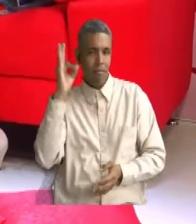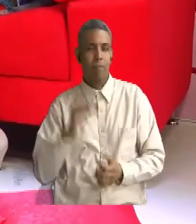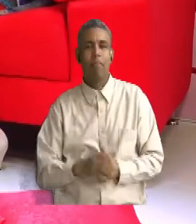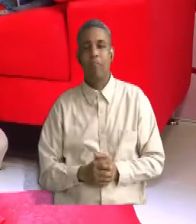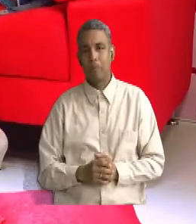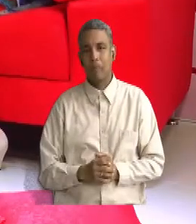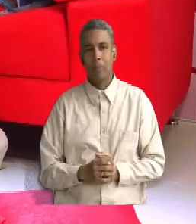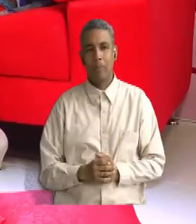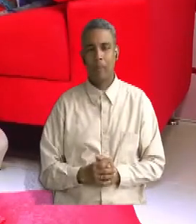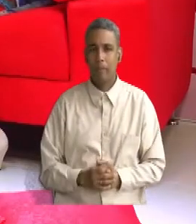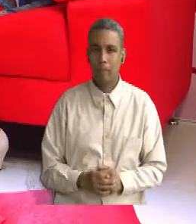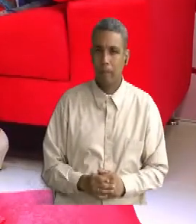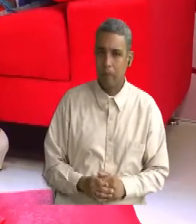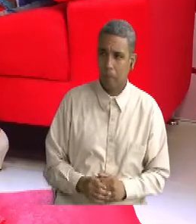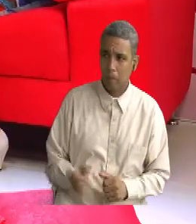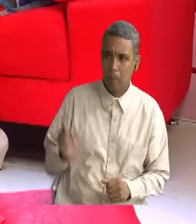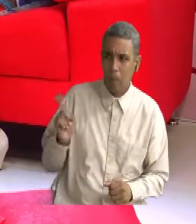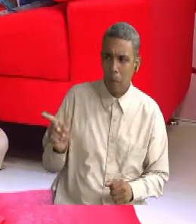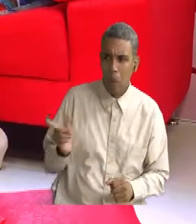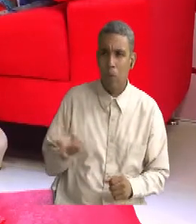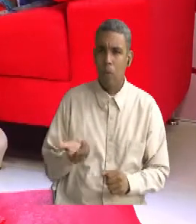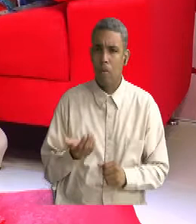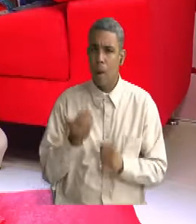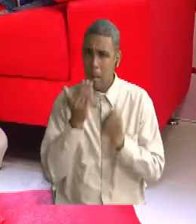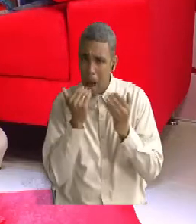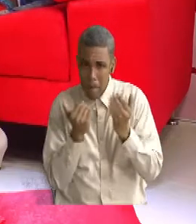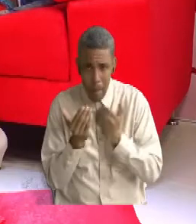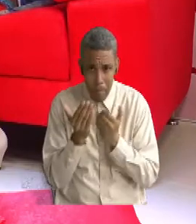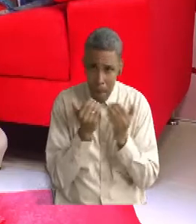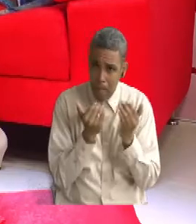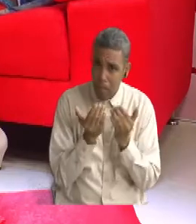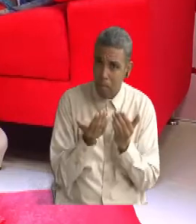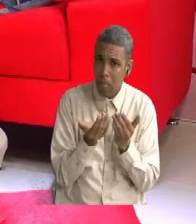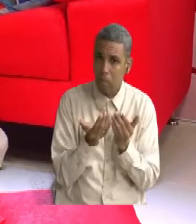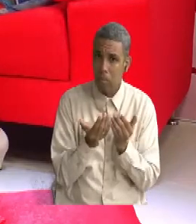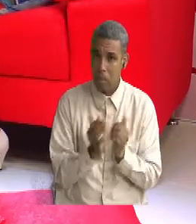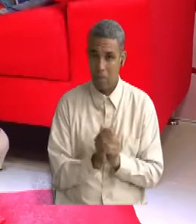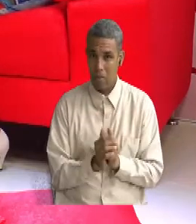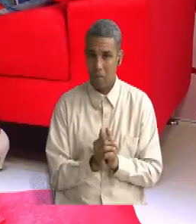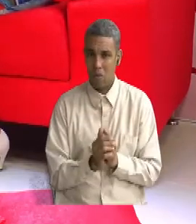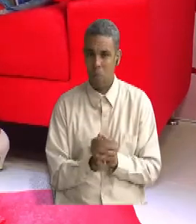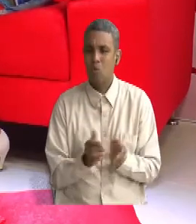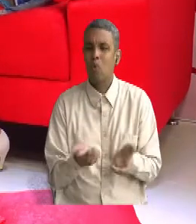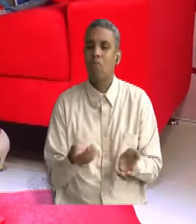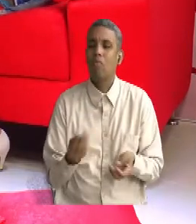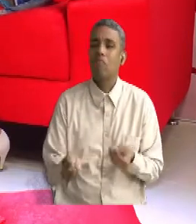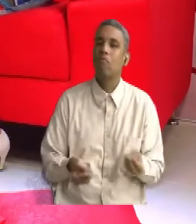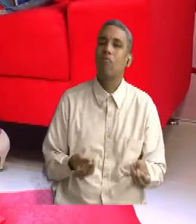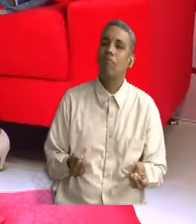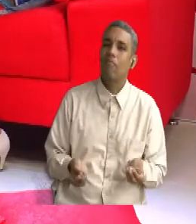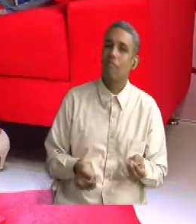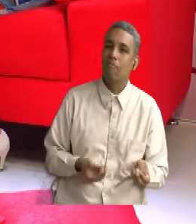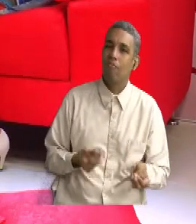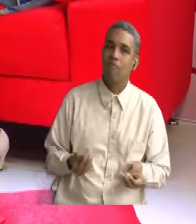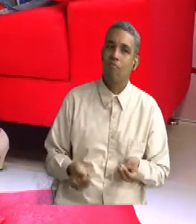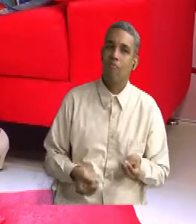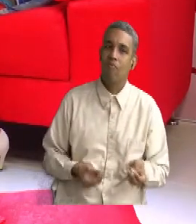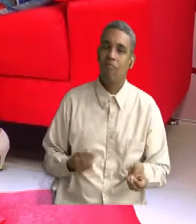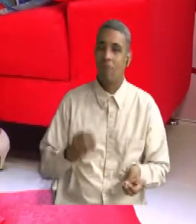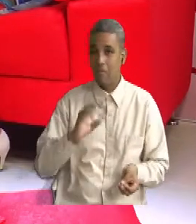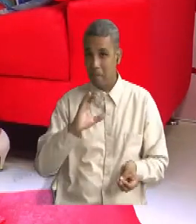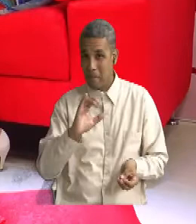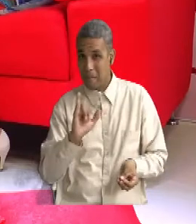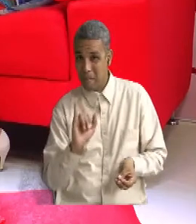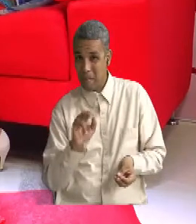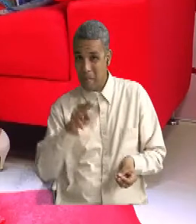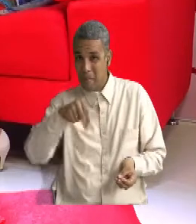fue, pecó, se comió algo que no debía comerse, para eso nosotros tenemos a nuestra experta Cintia Mora.